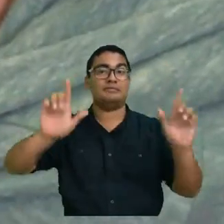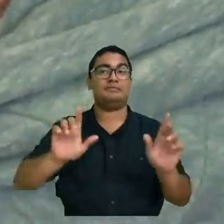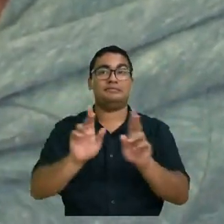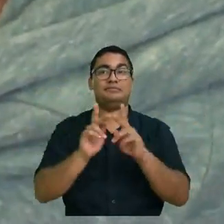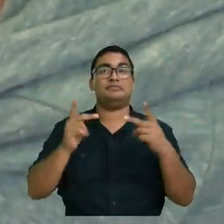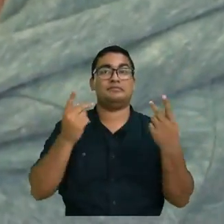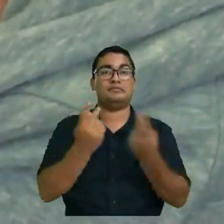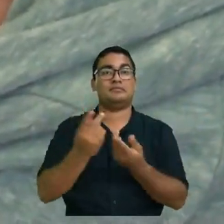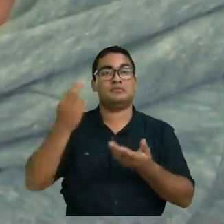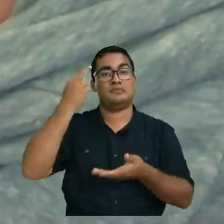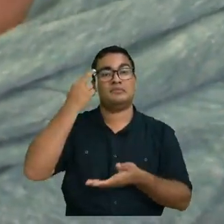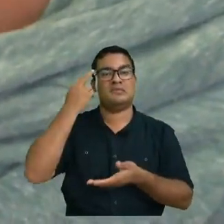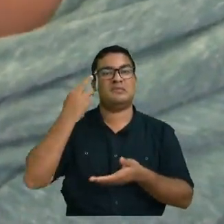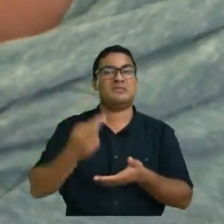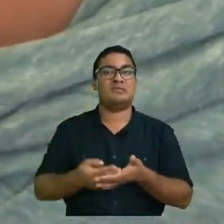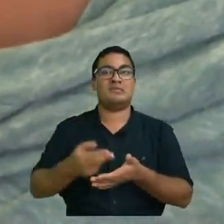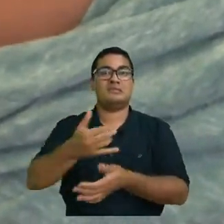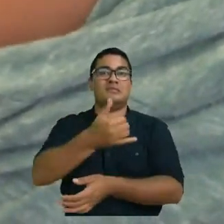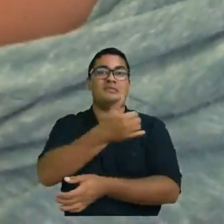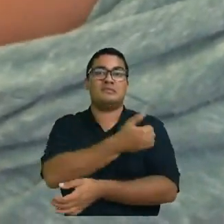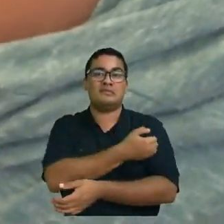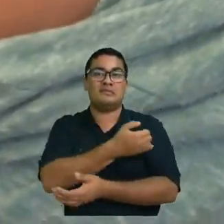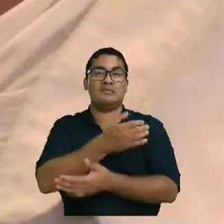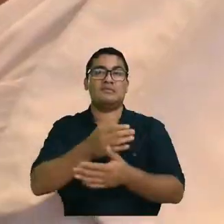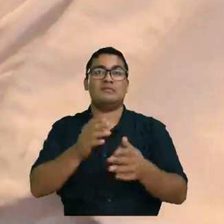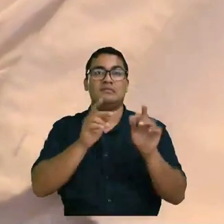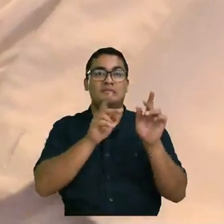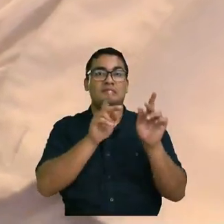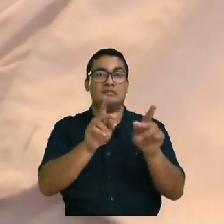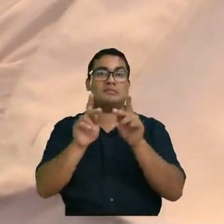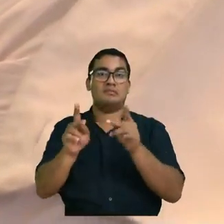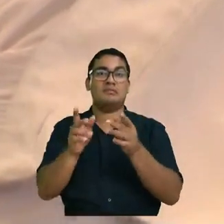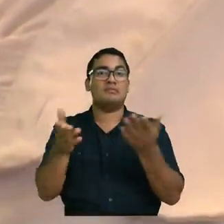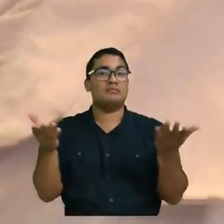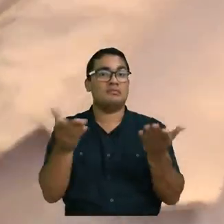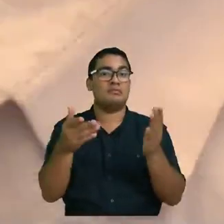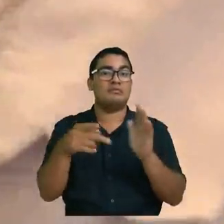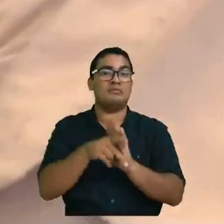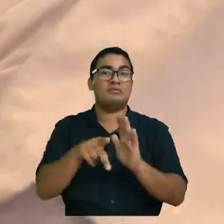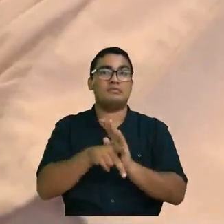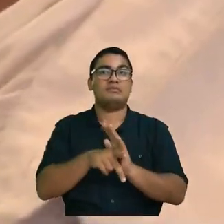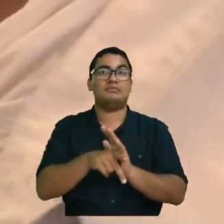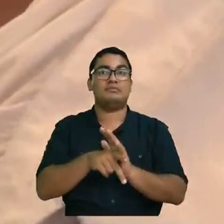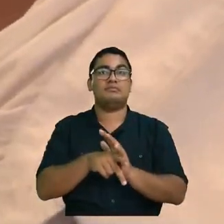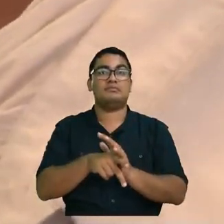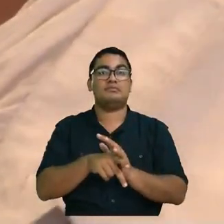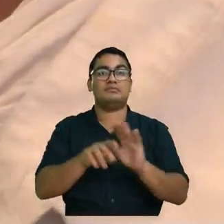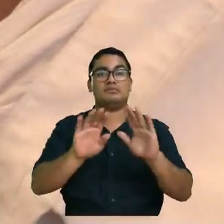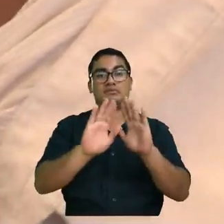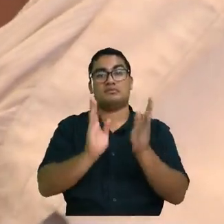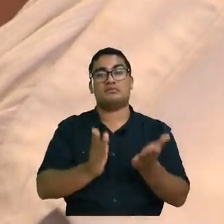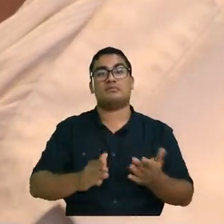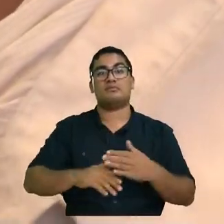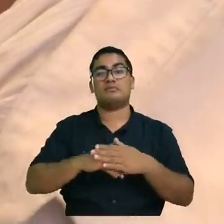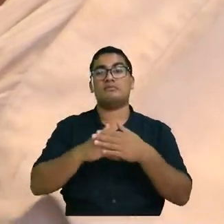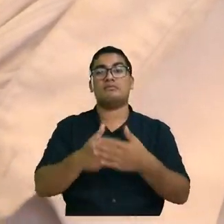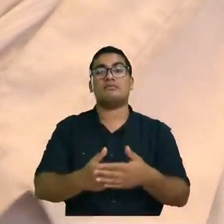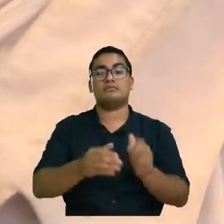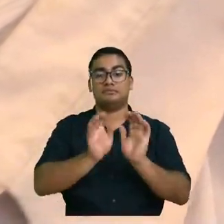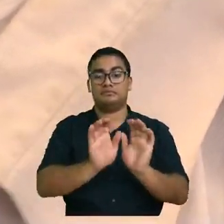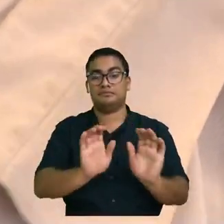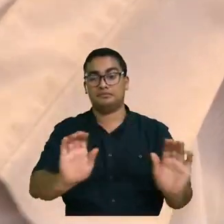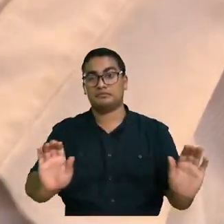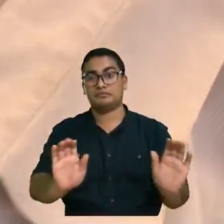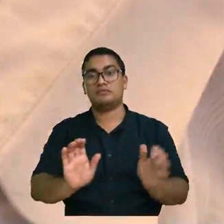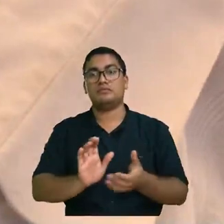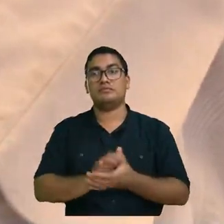Recordemos que esta vacuna se están poniendo en grupos poblacionales de alto riesgo, como son las mujeres embarazadas, los niños